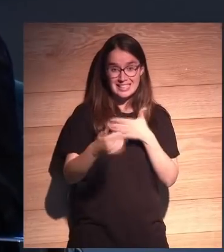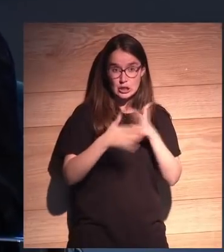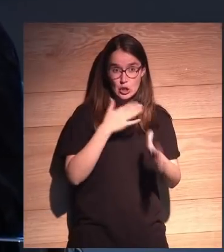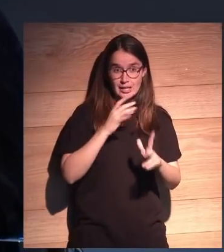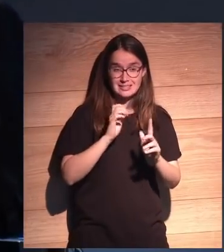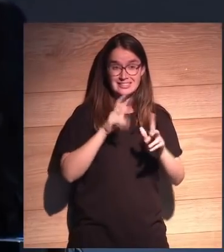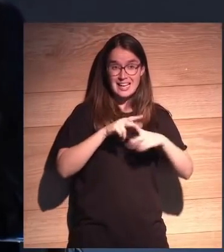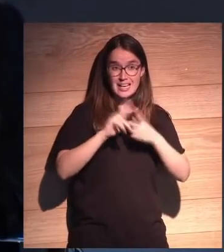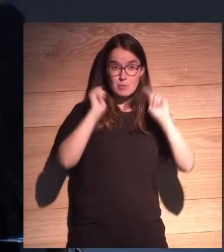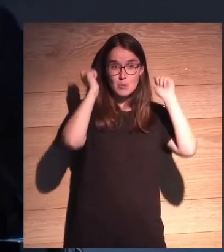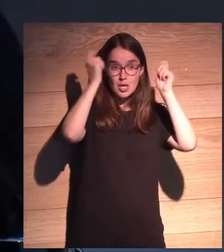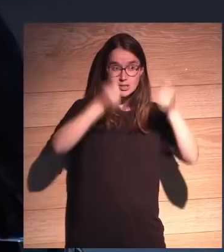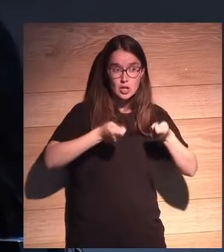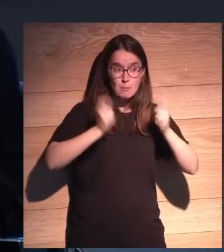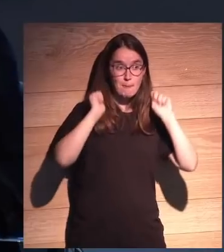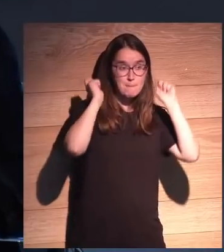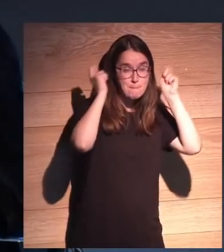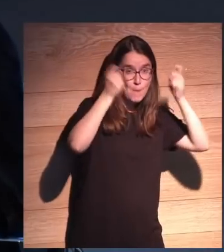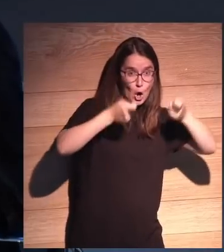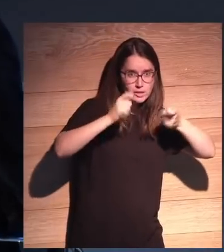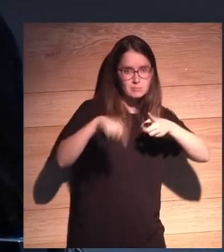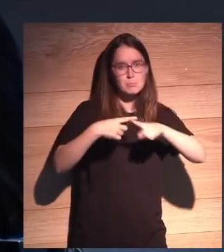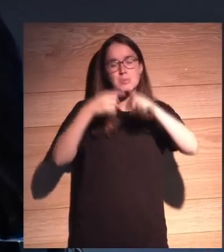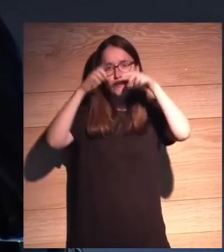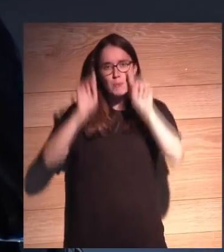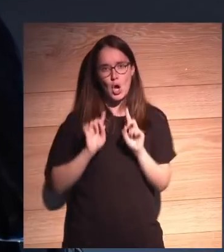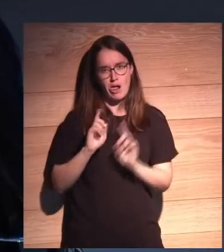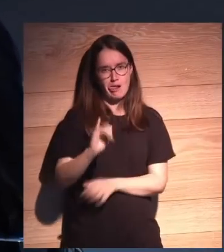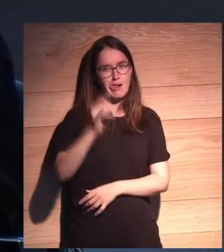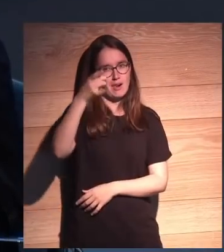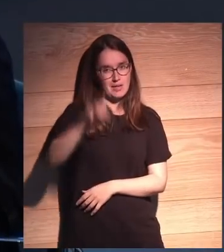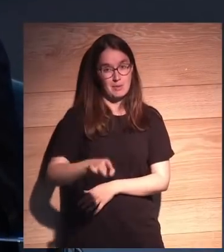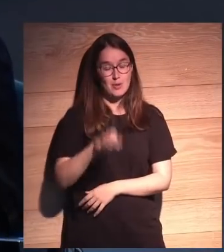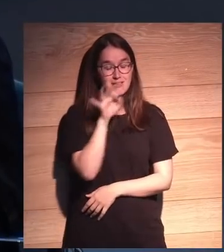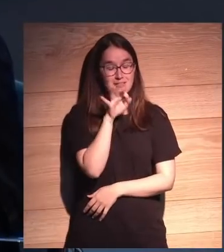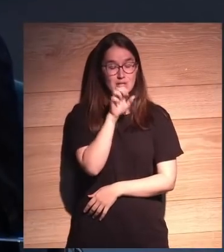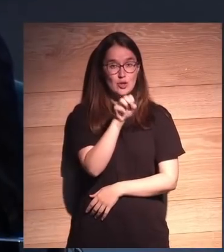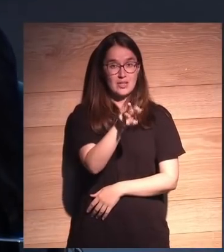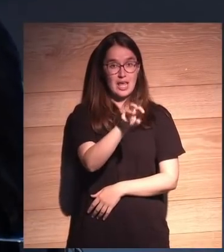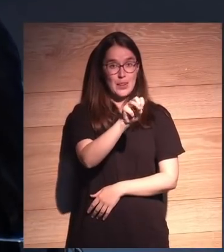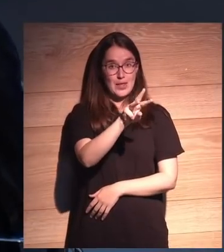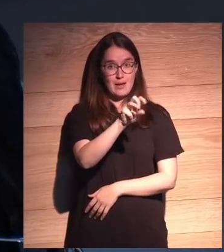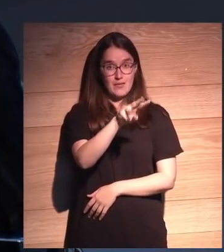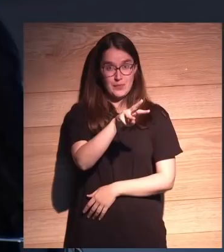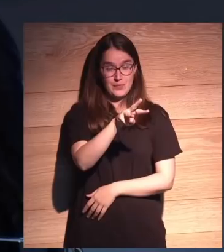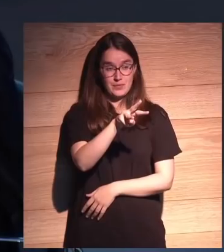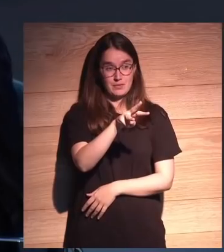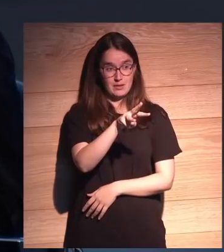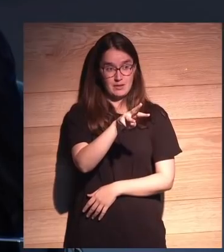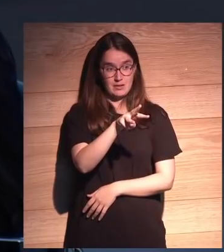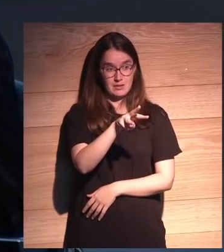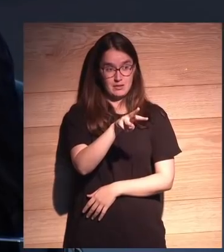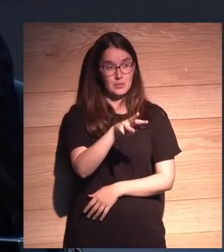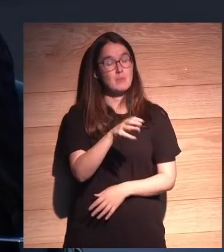los monasterios, había monjes y había monjas. En primer lugar, porque hasta el siglo XIII, y